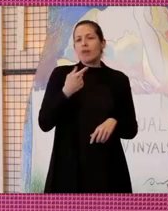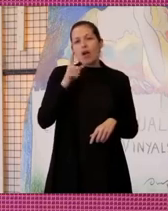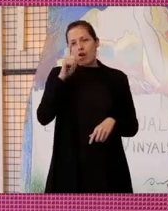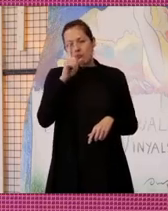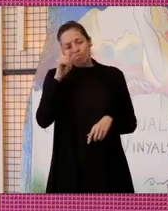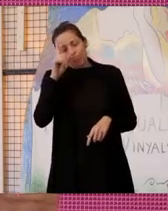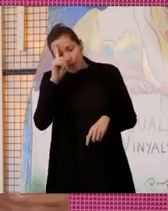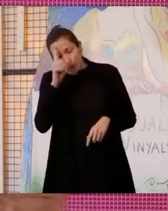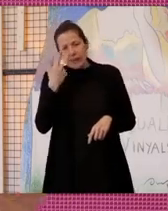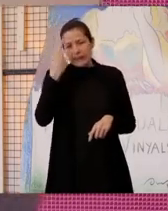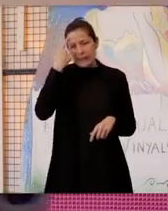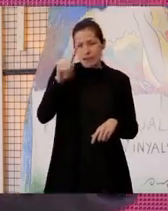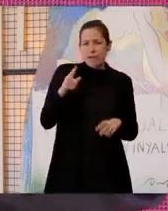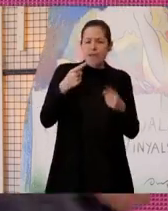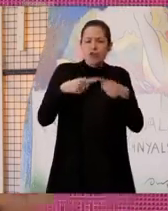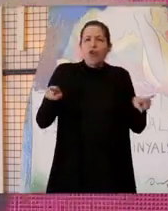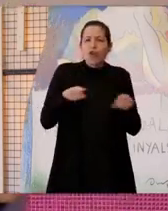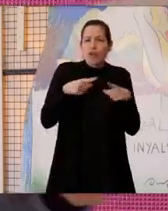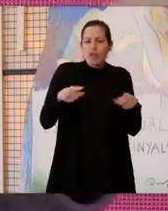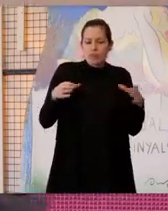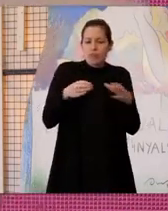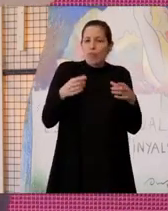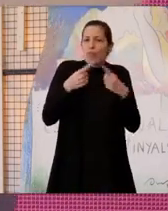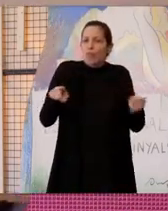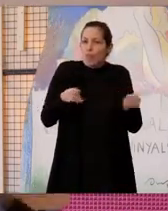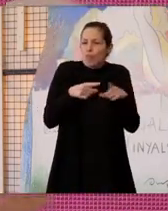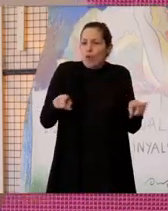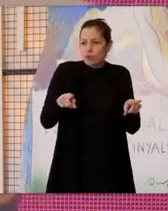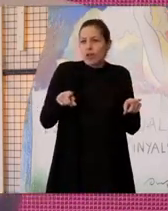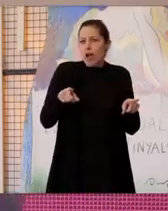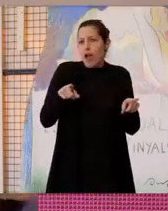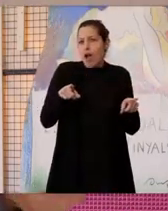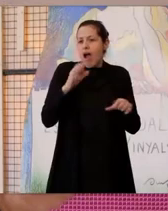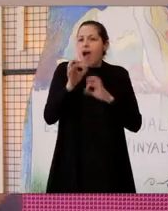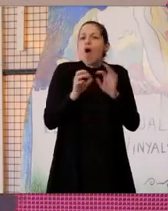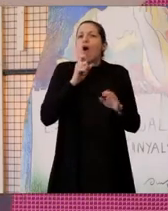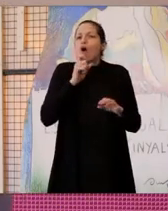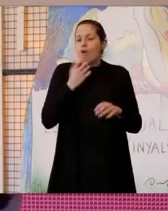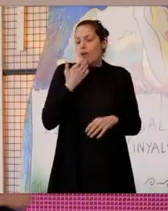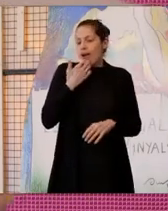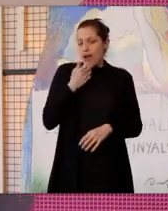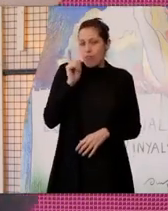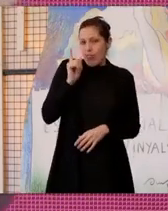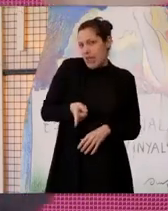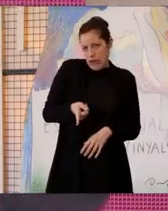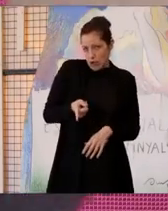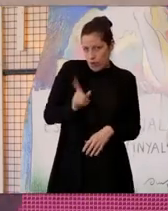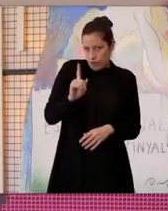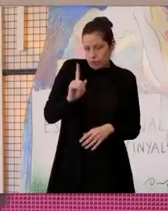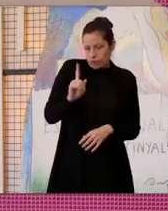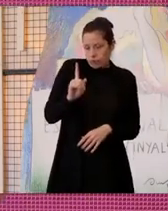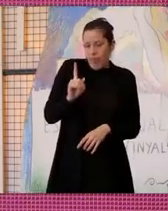en las orquestas de música si vosotros cogéis Pues nada un altípico director de orquesta mítico y